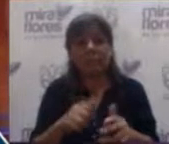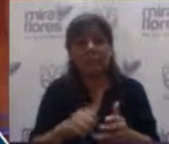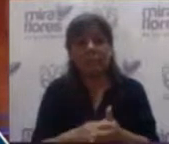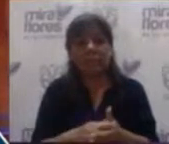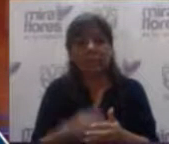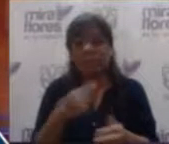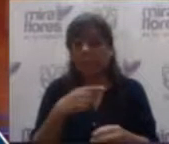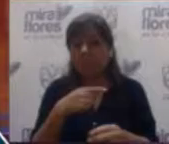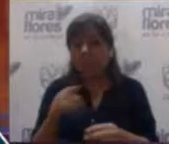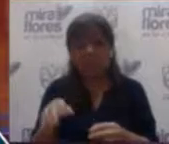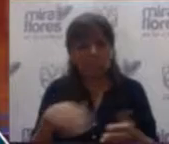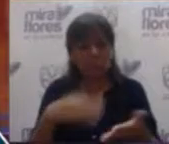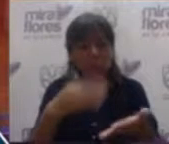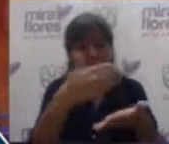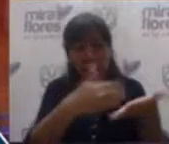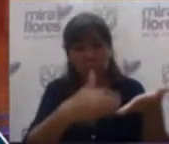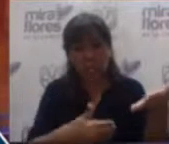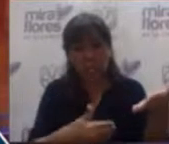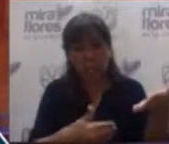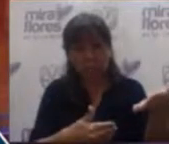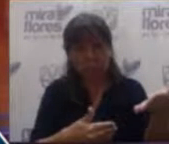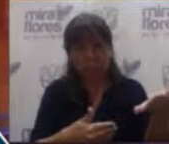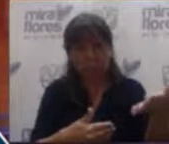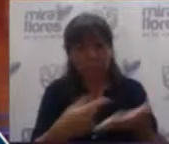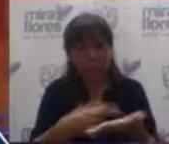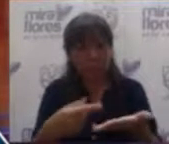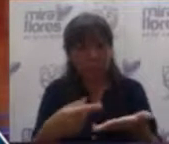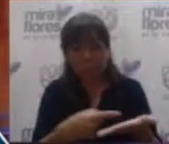expuestas en el presente acuerdo. ¿Al debate?